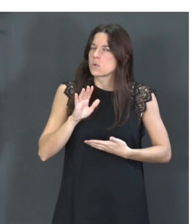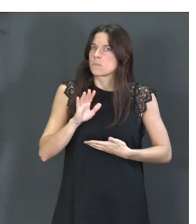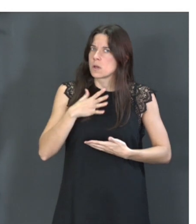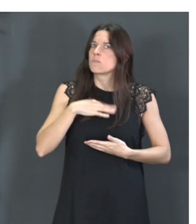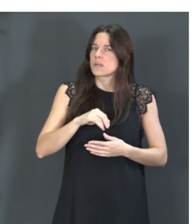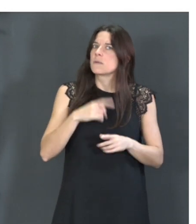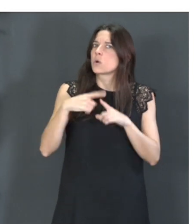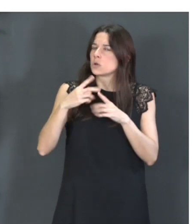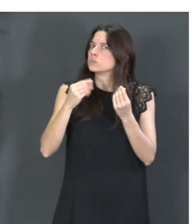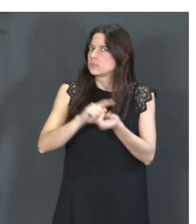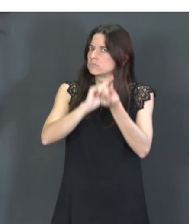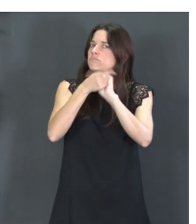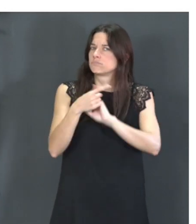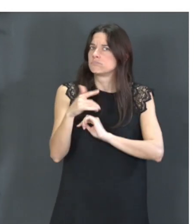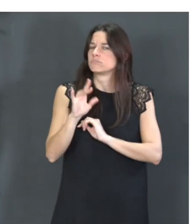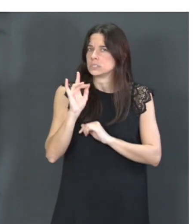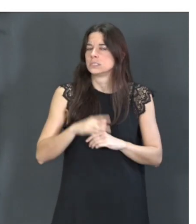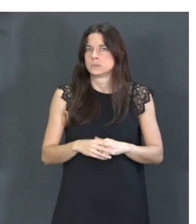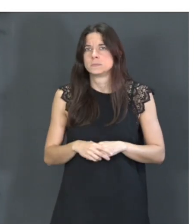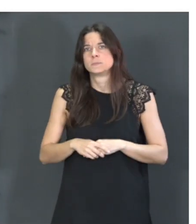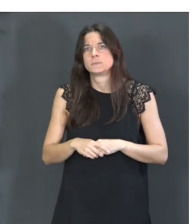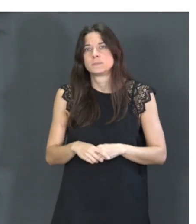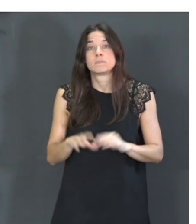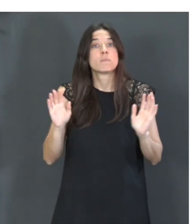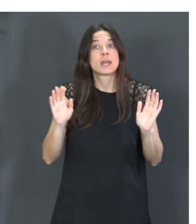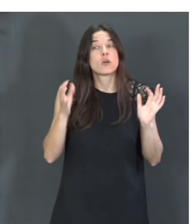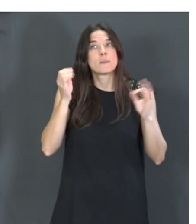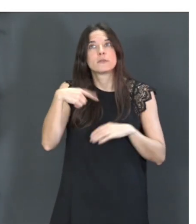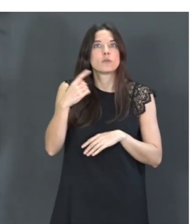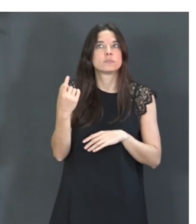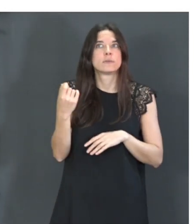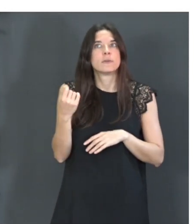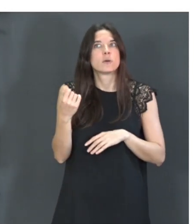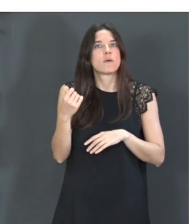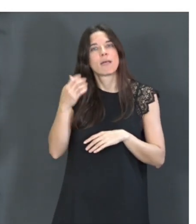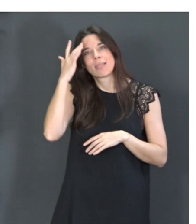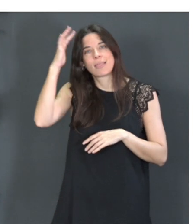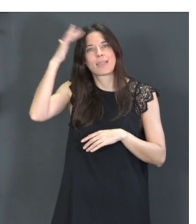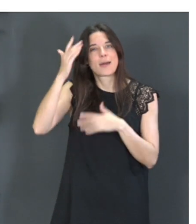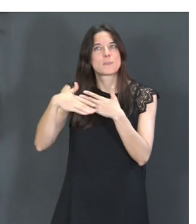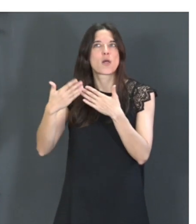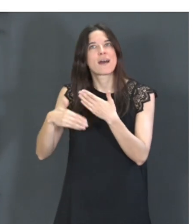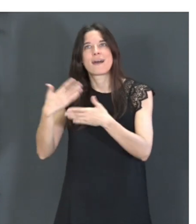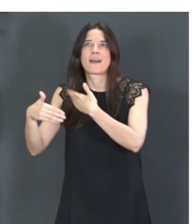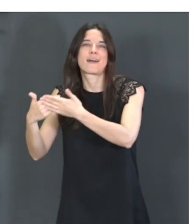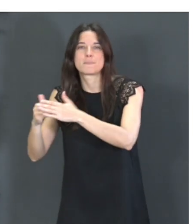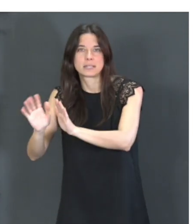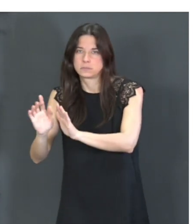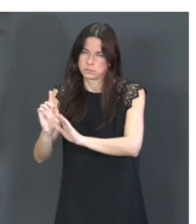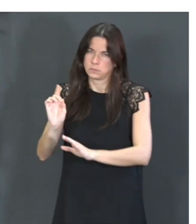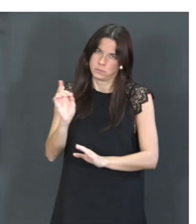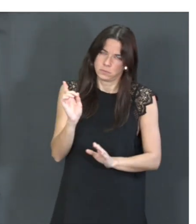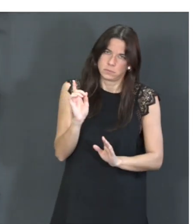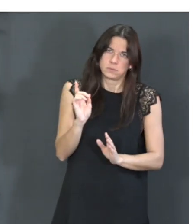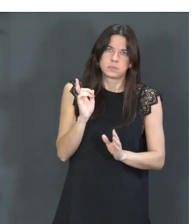cambiar muchísimas cosas. Pero no nos tenemos que dejar llevar un poco por esta moda y por el hecho de decir, no,